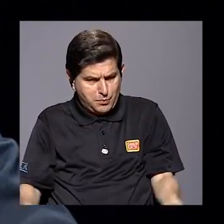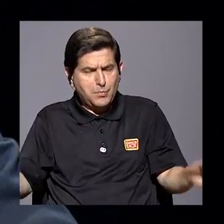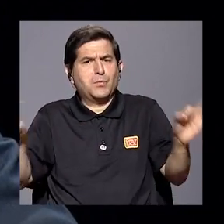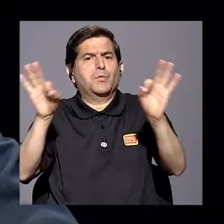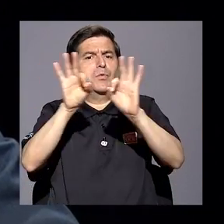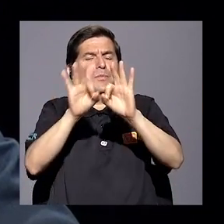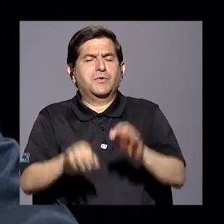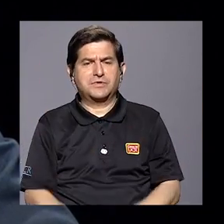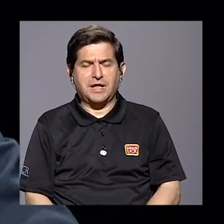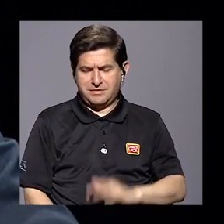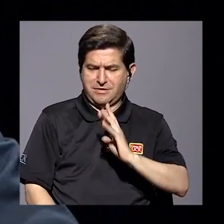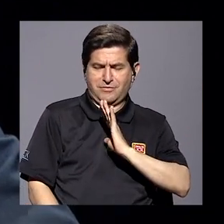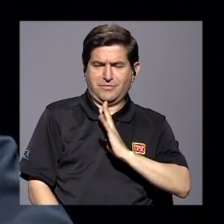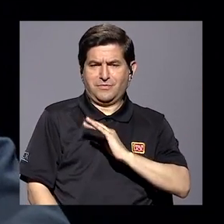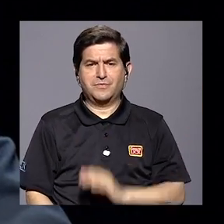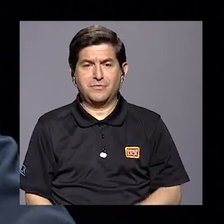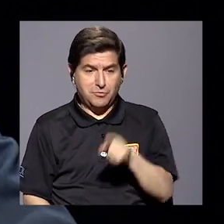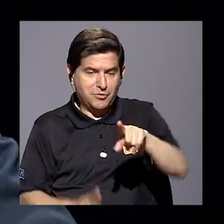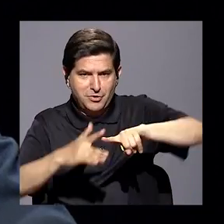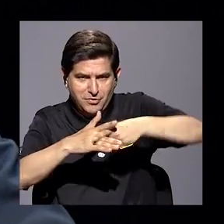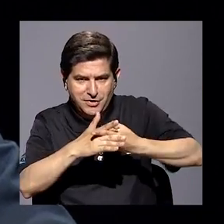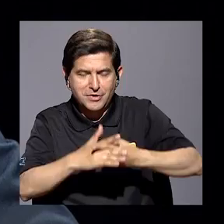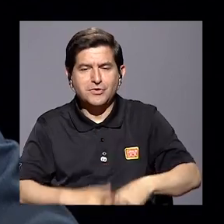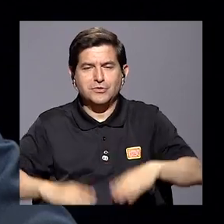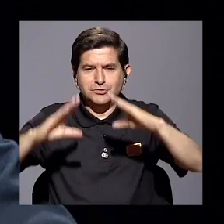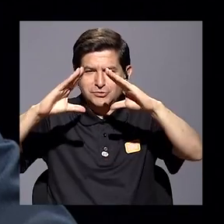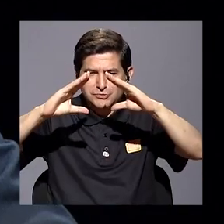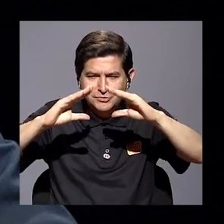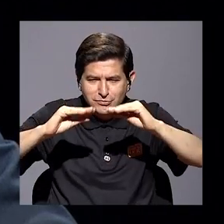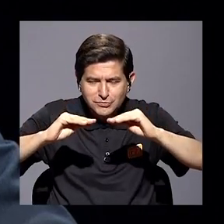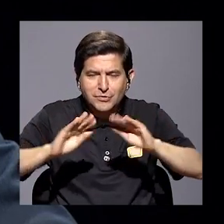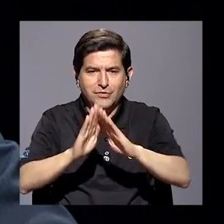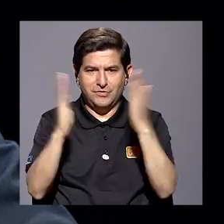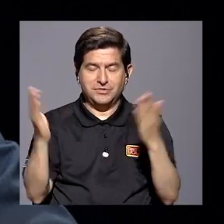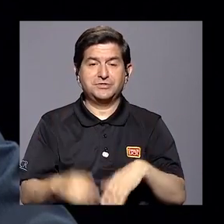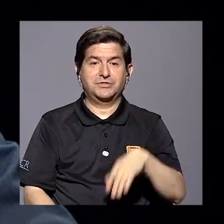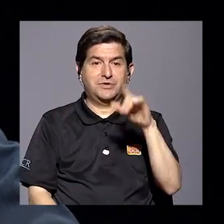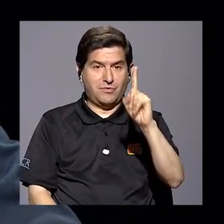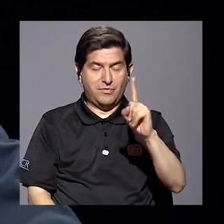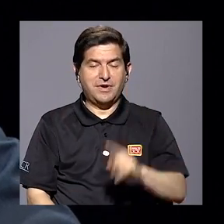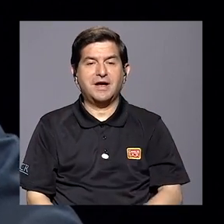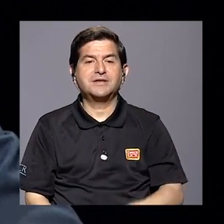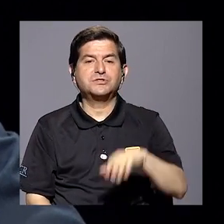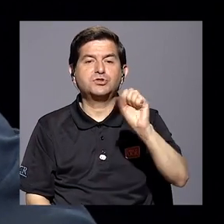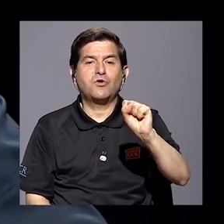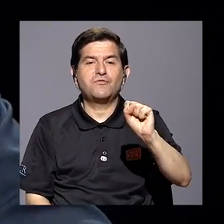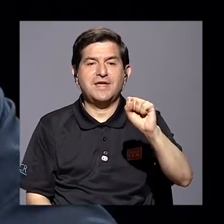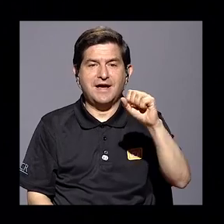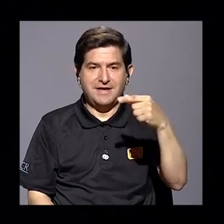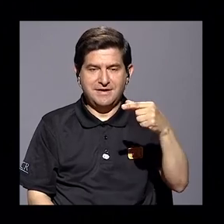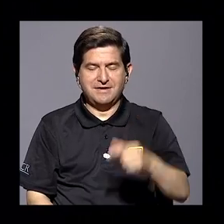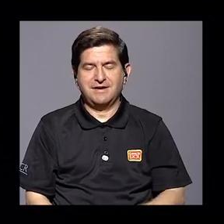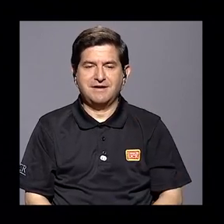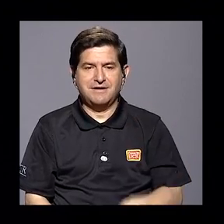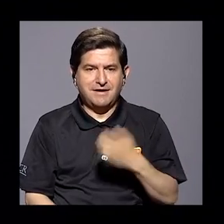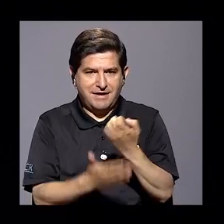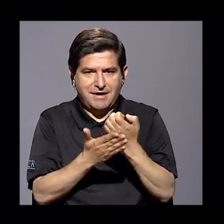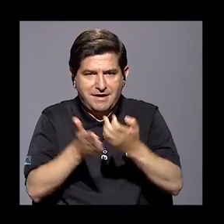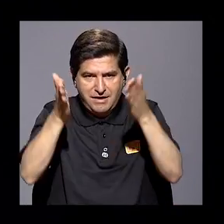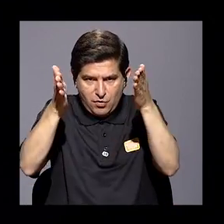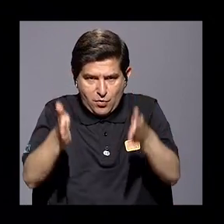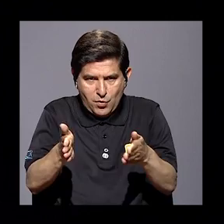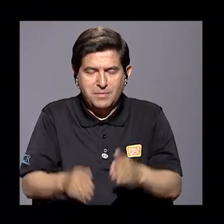muy importantes yo diría de lujo y con ellos queremos arrancar la noche abierta una de ellas sofía que lleguen sofía es